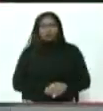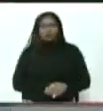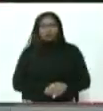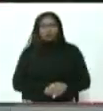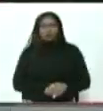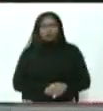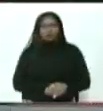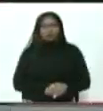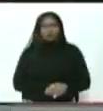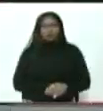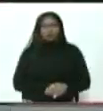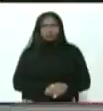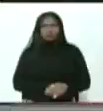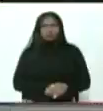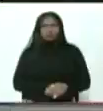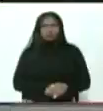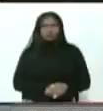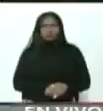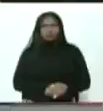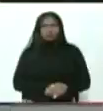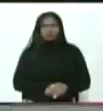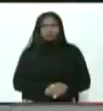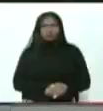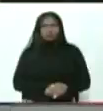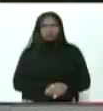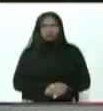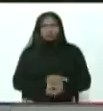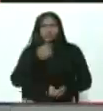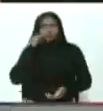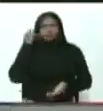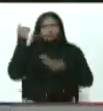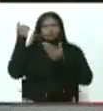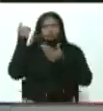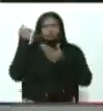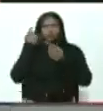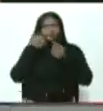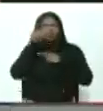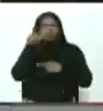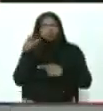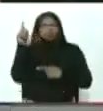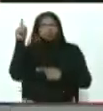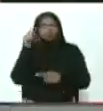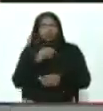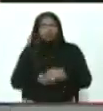En el municipio Carvajal, Franklin Guillén.